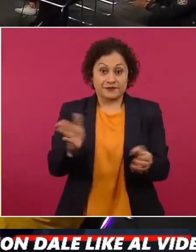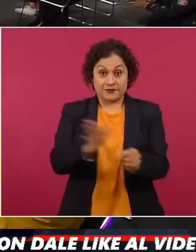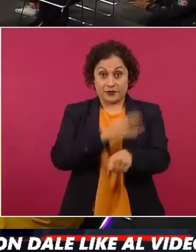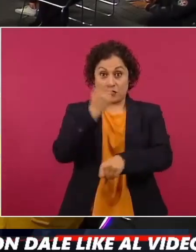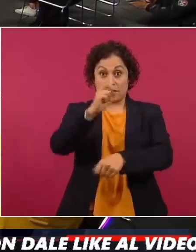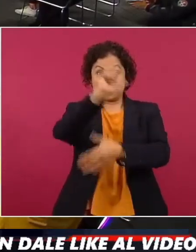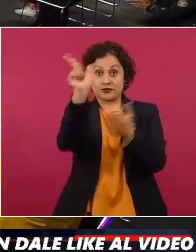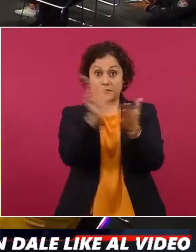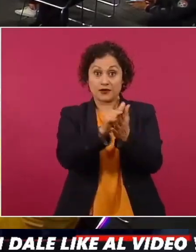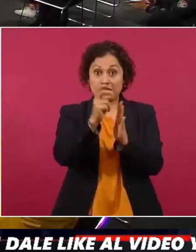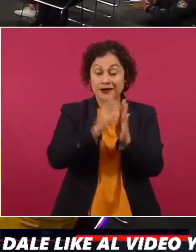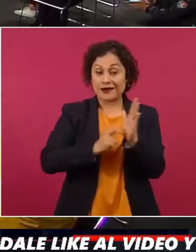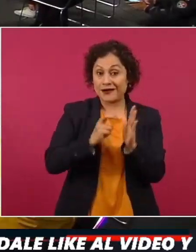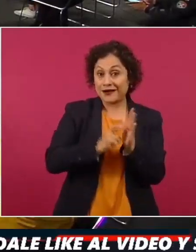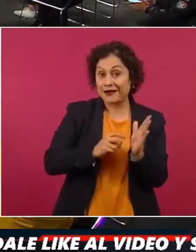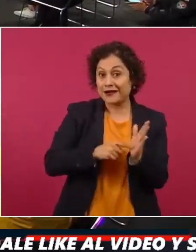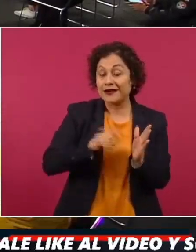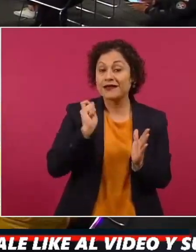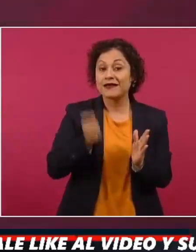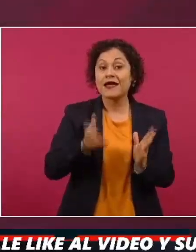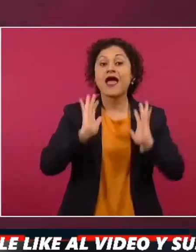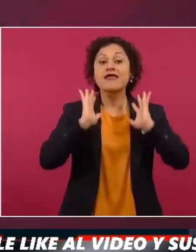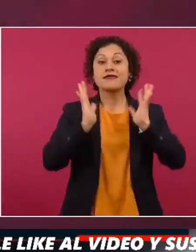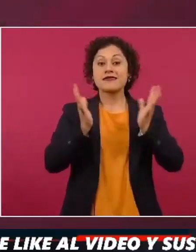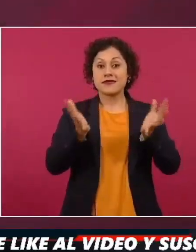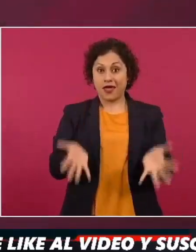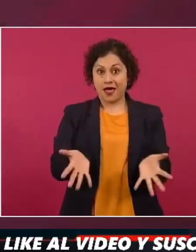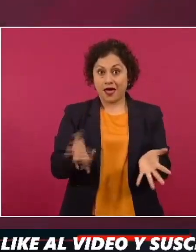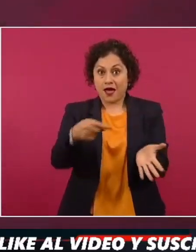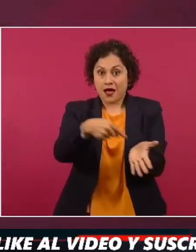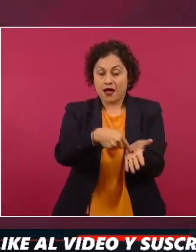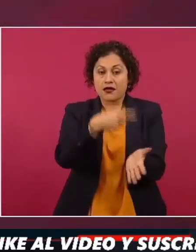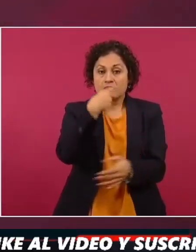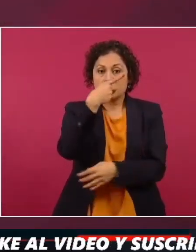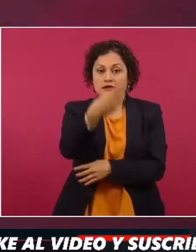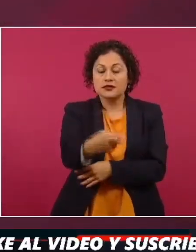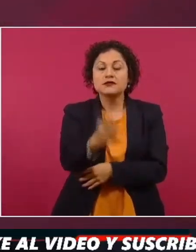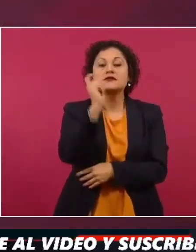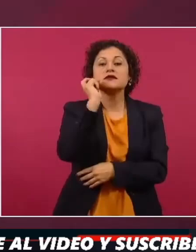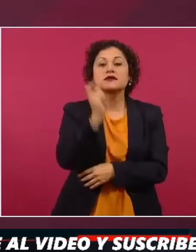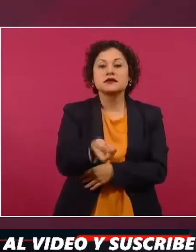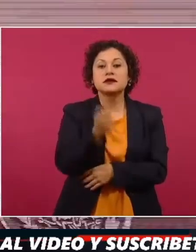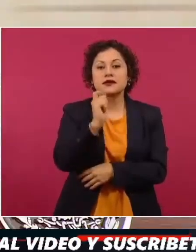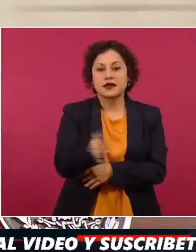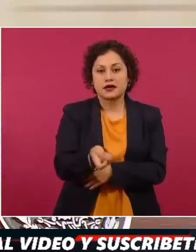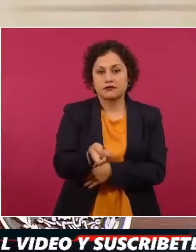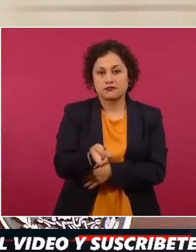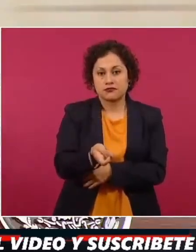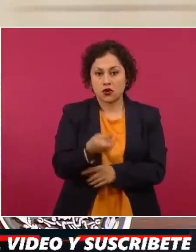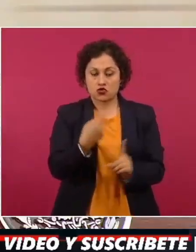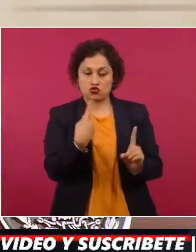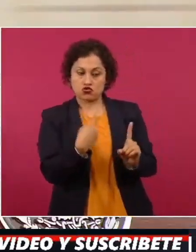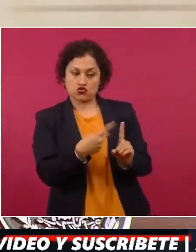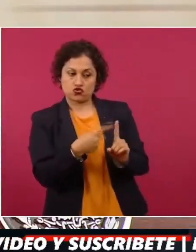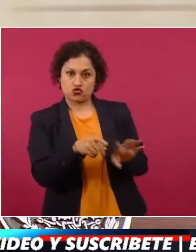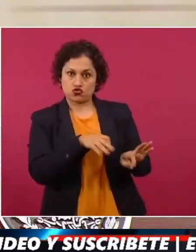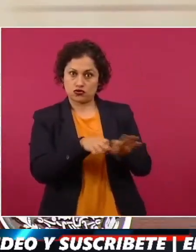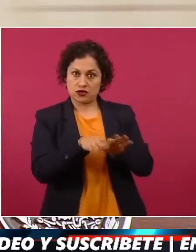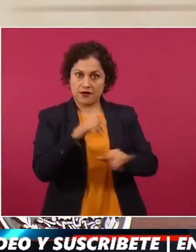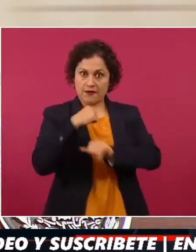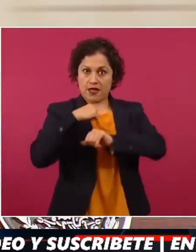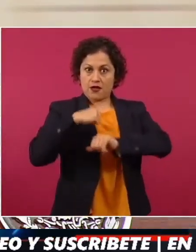y ya se considera que un cargo como el que él desempeñaba